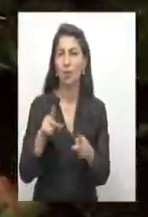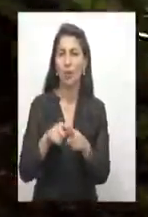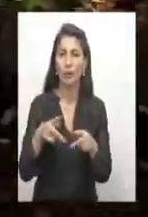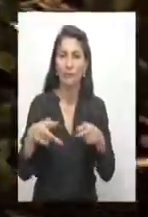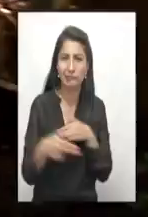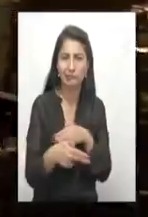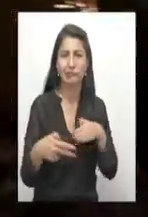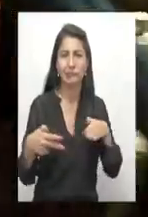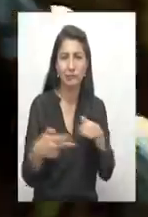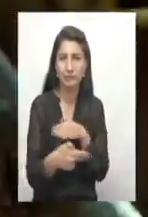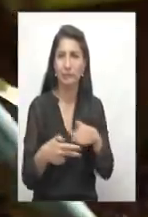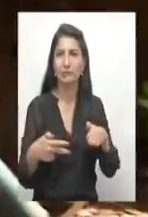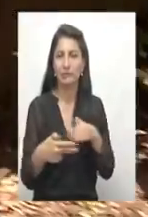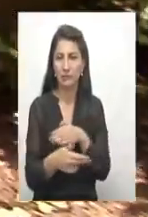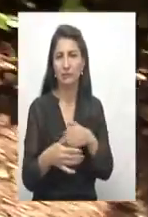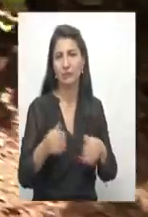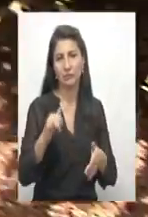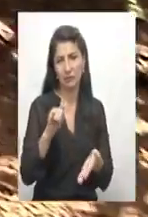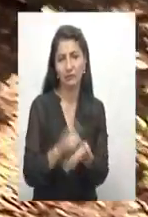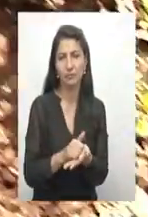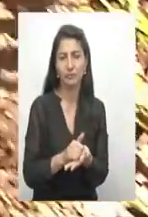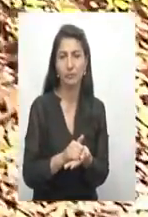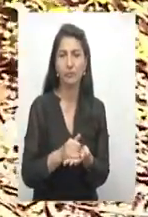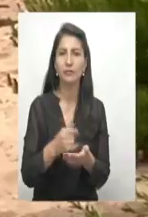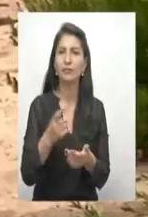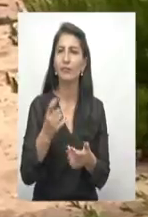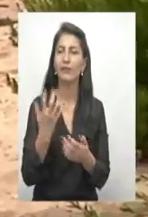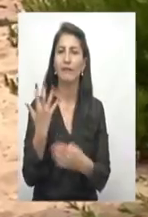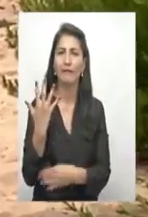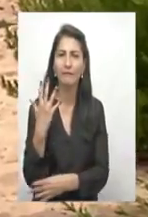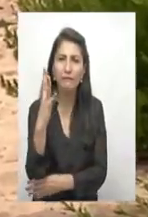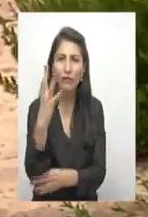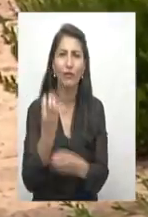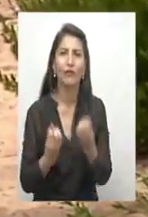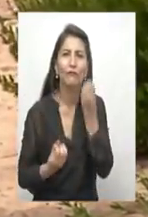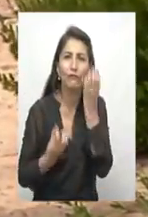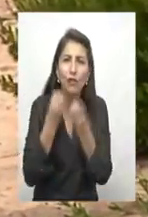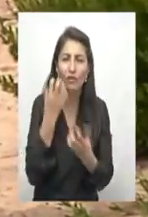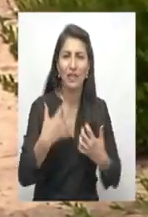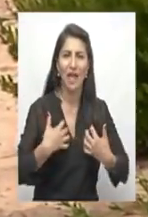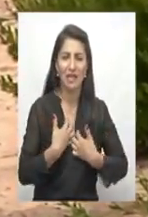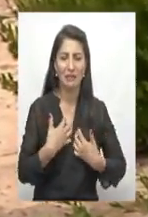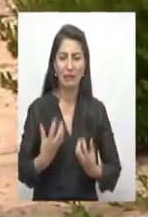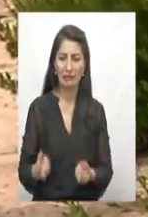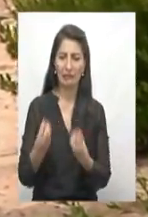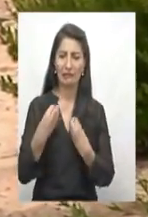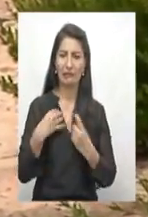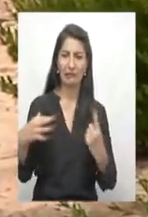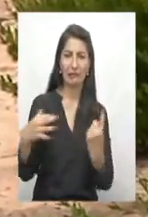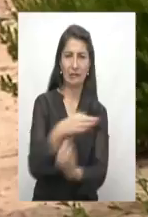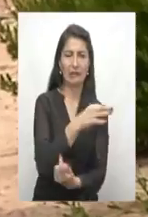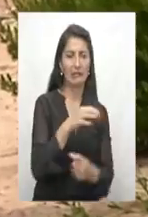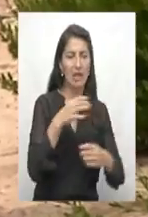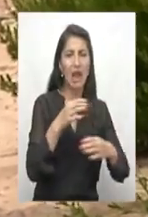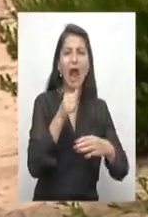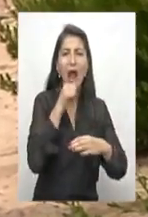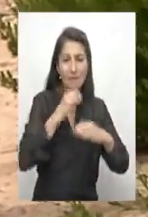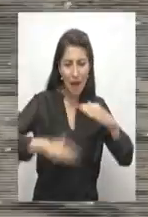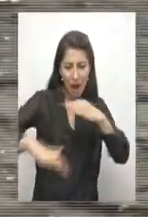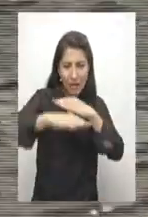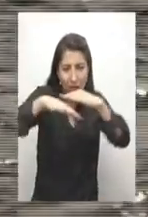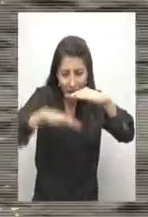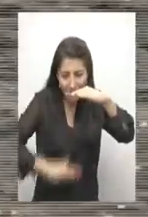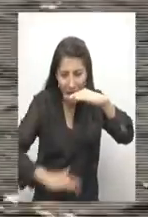mermas considerables en la fauna y la flora del sistema coralino de la